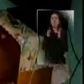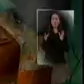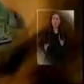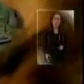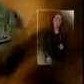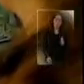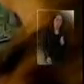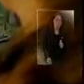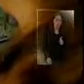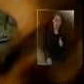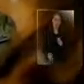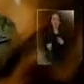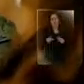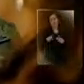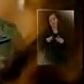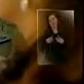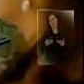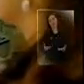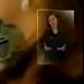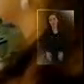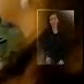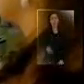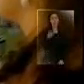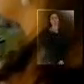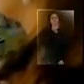Me ha bajado mucho. ¿Sí? Tenía